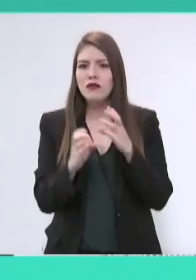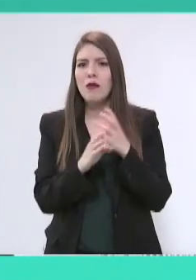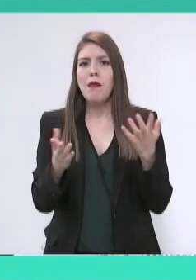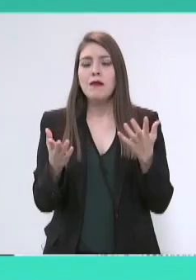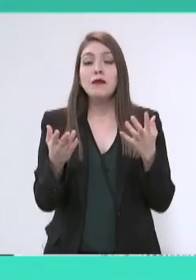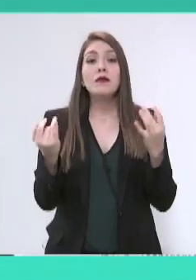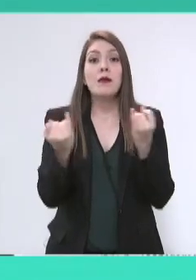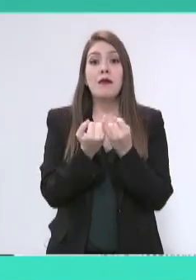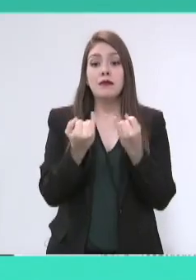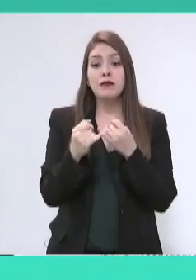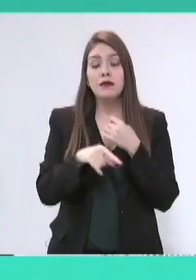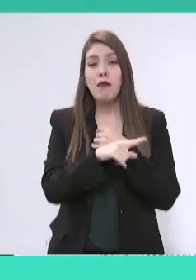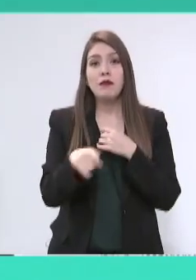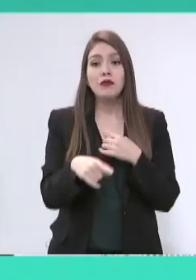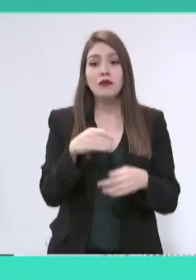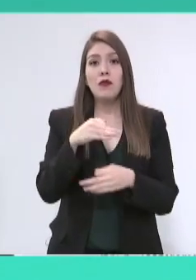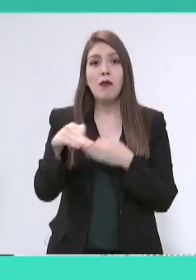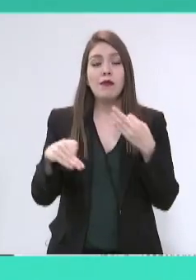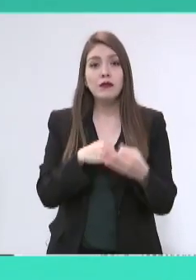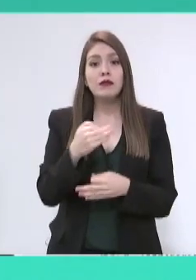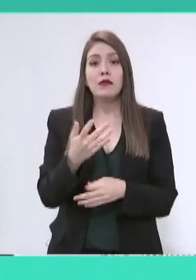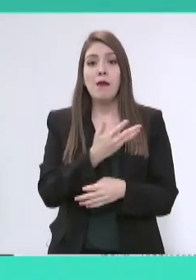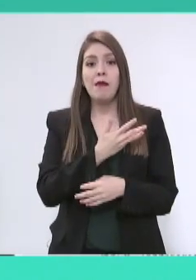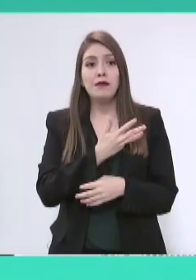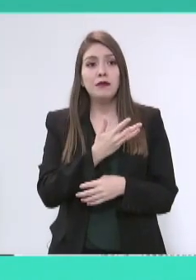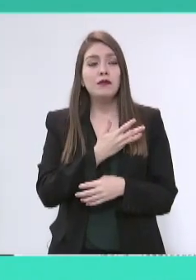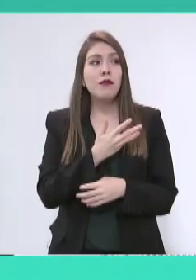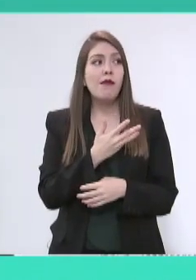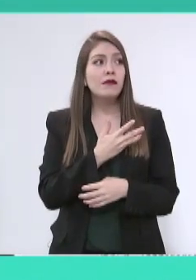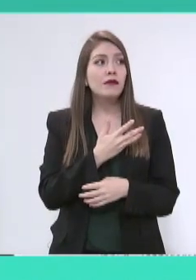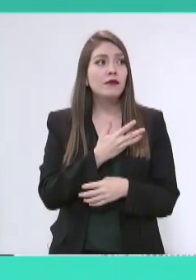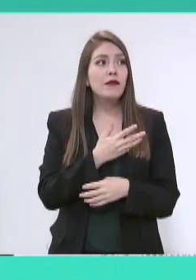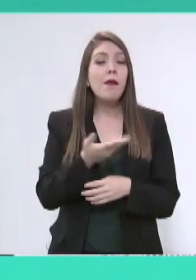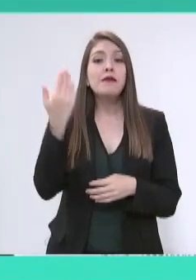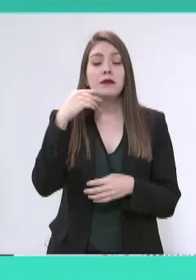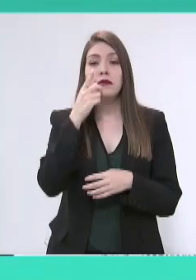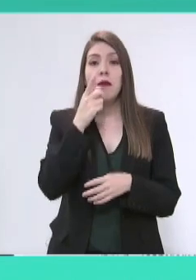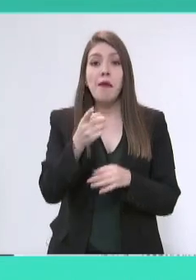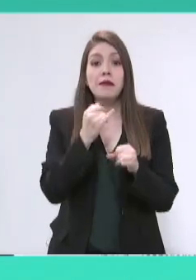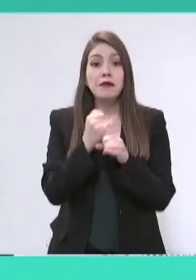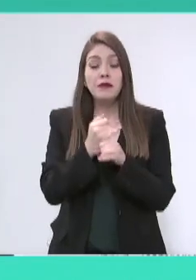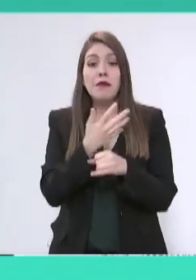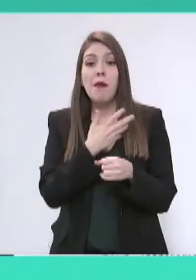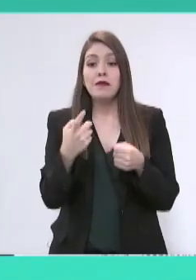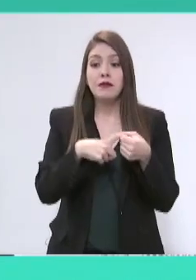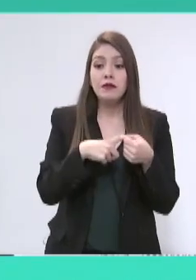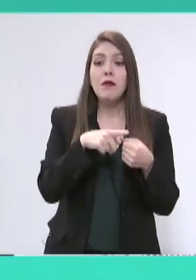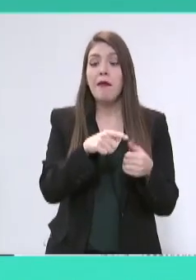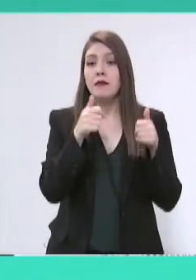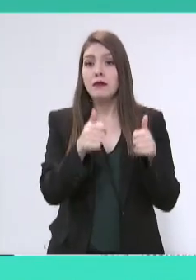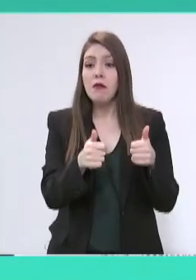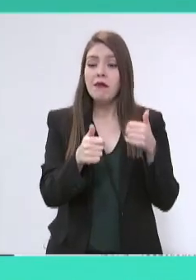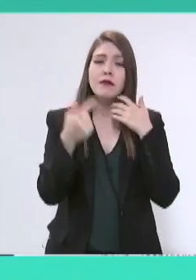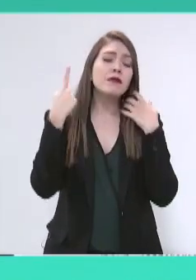que todo lo que existe, antes era todo lo que entre a internet se va a quedar en internet, ahora además podemos estar seguros de que